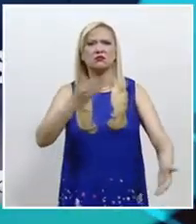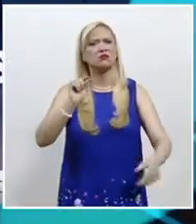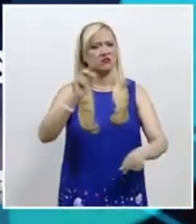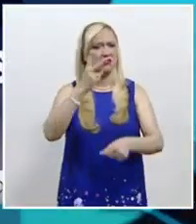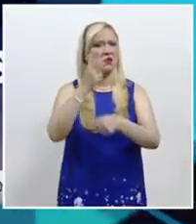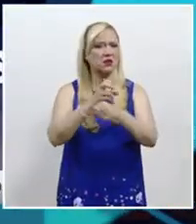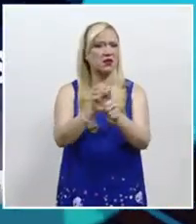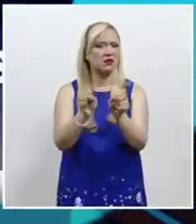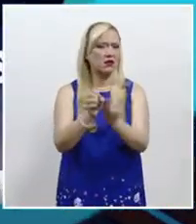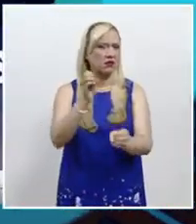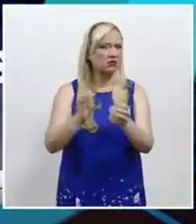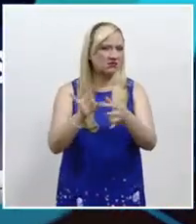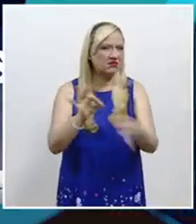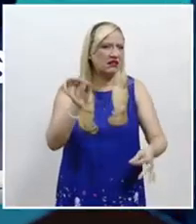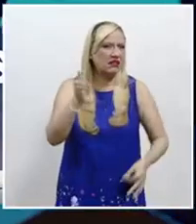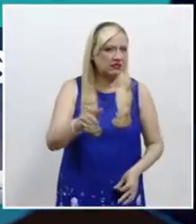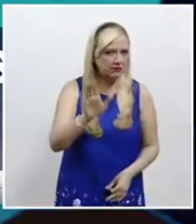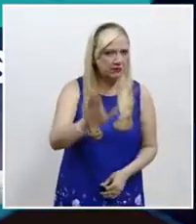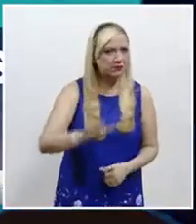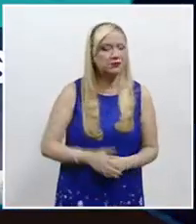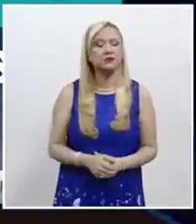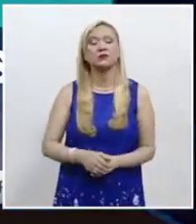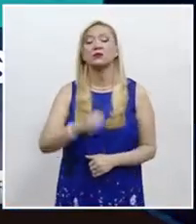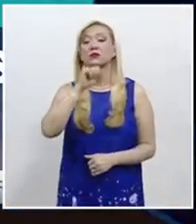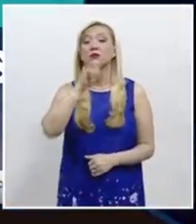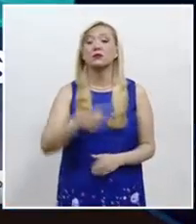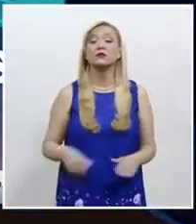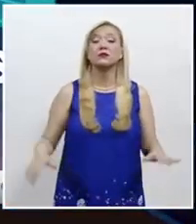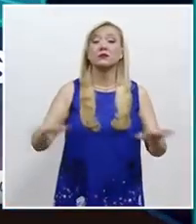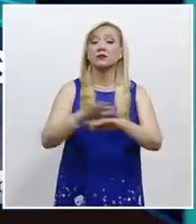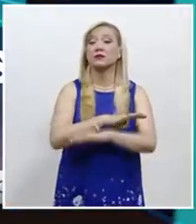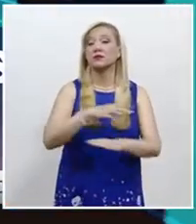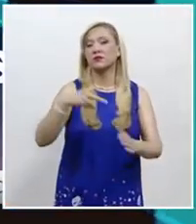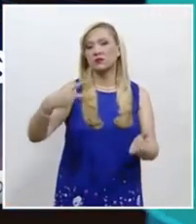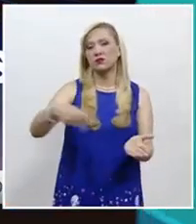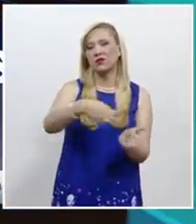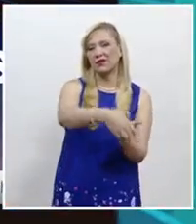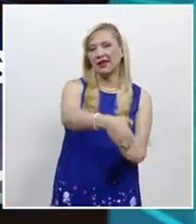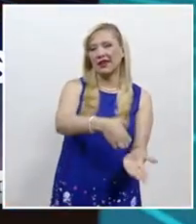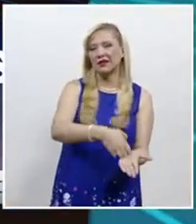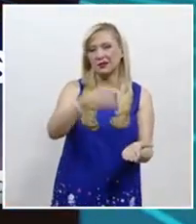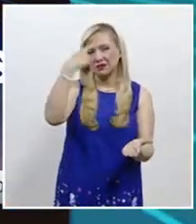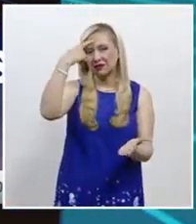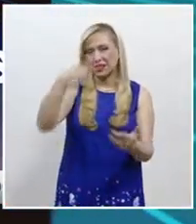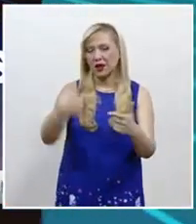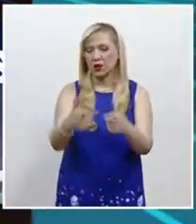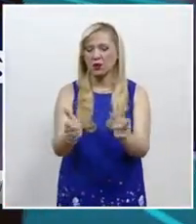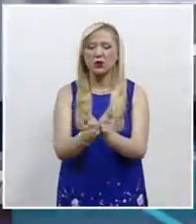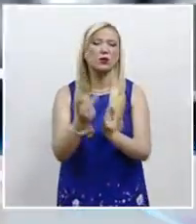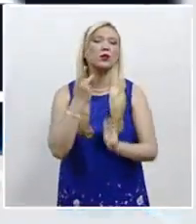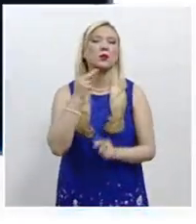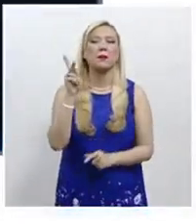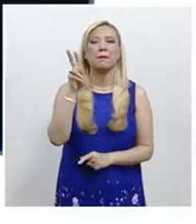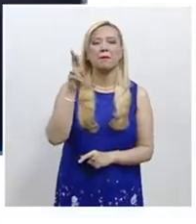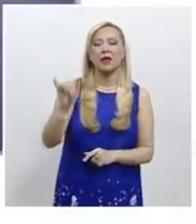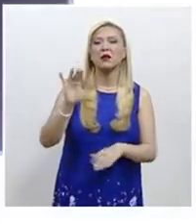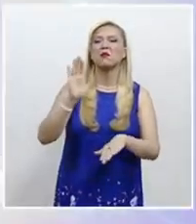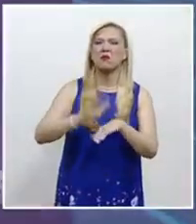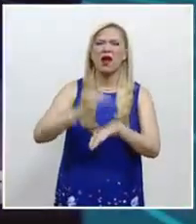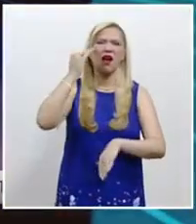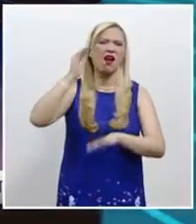El Tribunal Electoral declaró válidos los cambios a los estatutos del PRI que amplían el mandato de Alejandro Moreno.